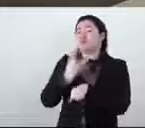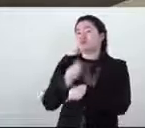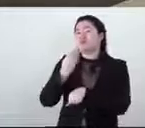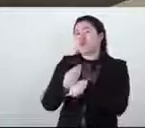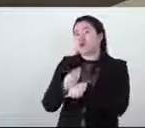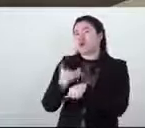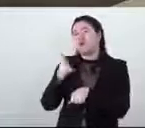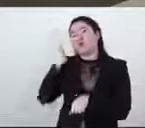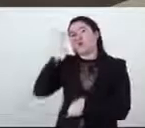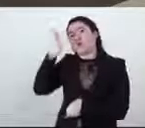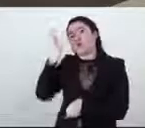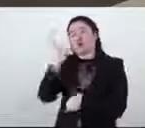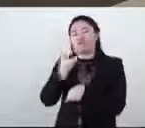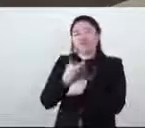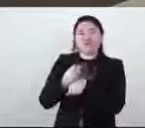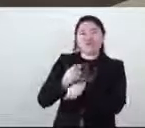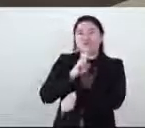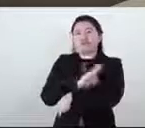rehabilitaciones.